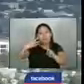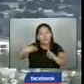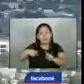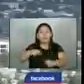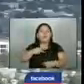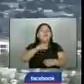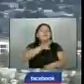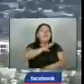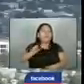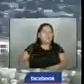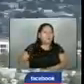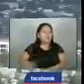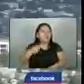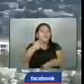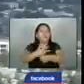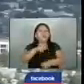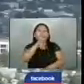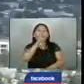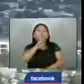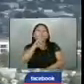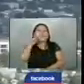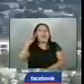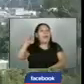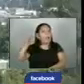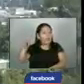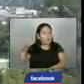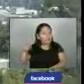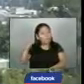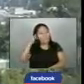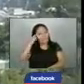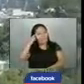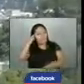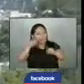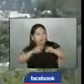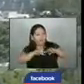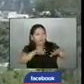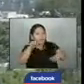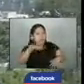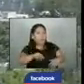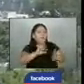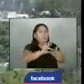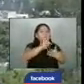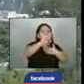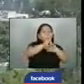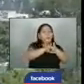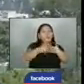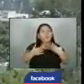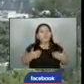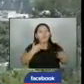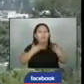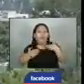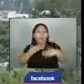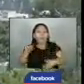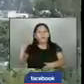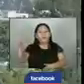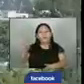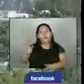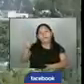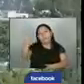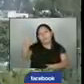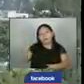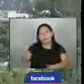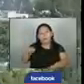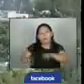Guatemala y Honduras son los países en los que se piensa expandir esta vía legal, según anunció el Secretario de Seguridad